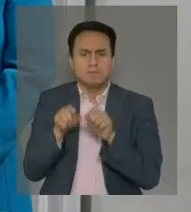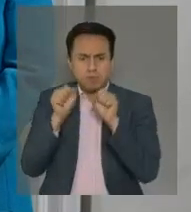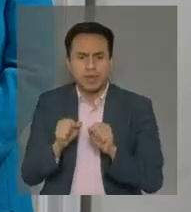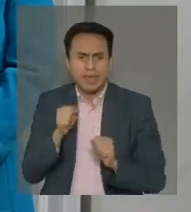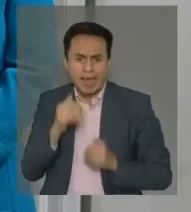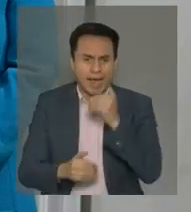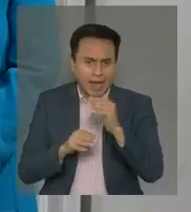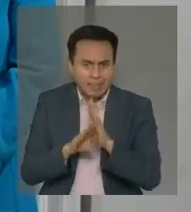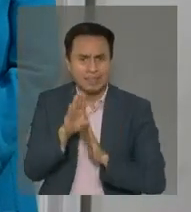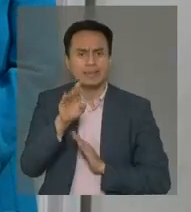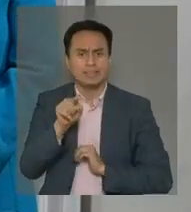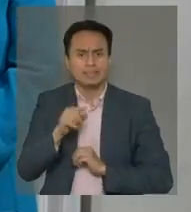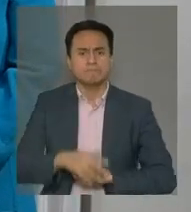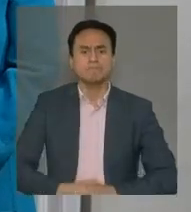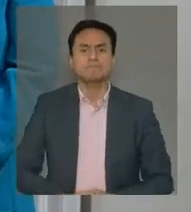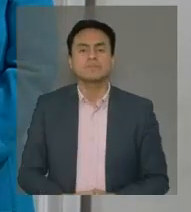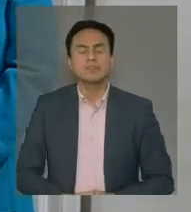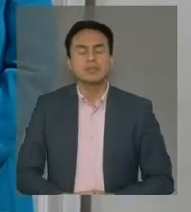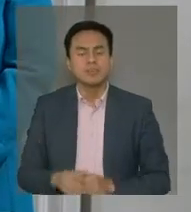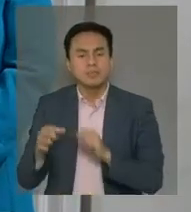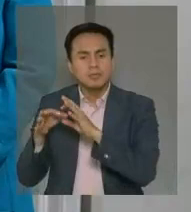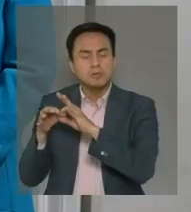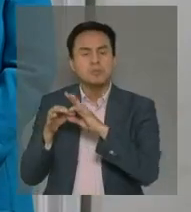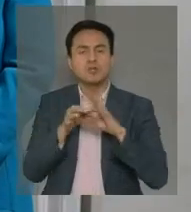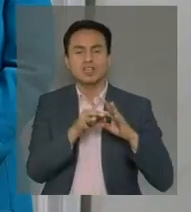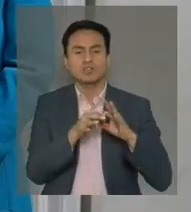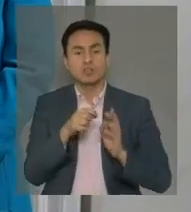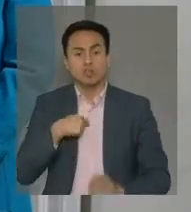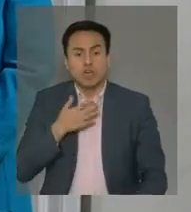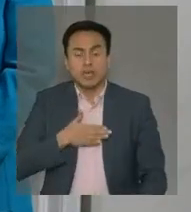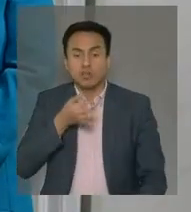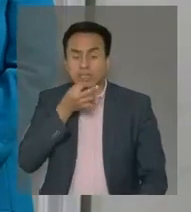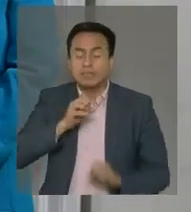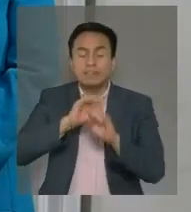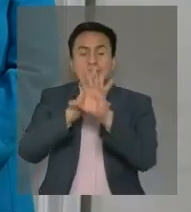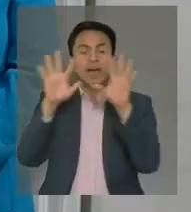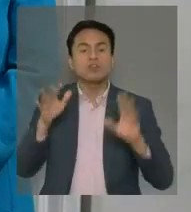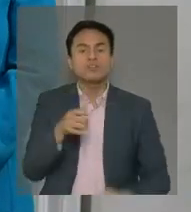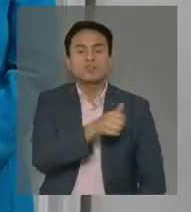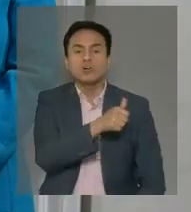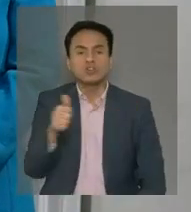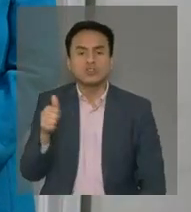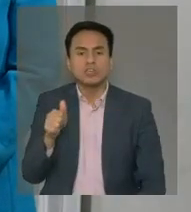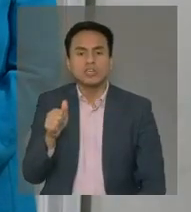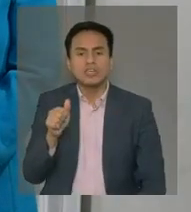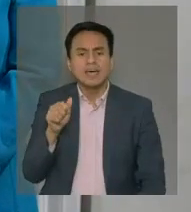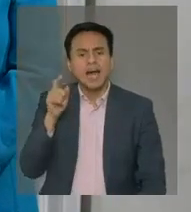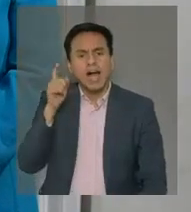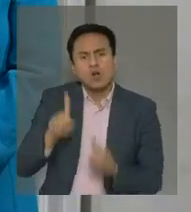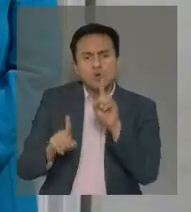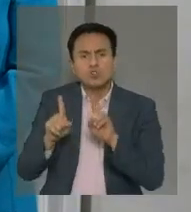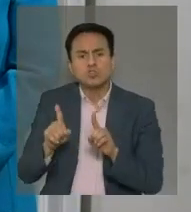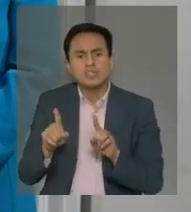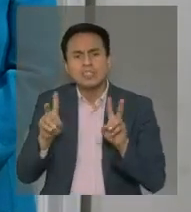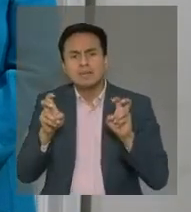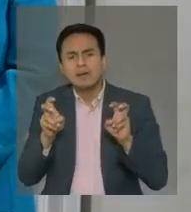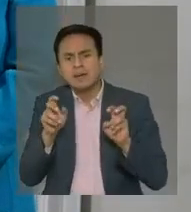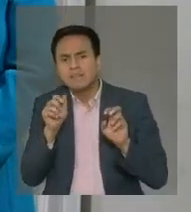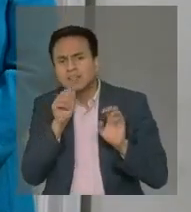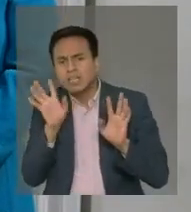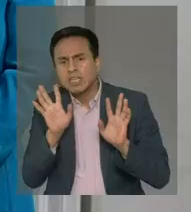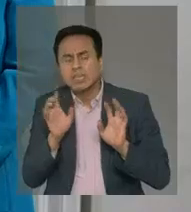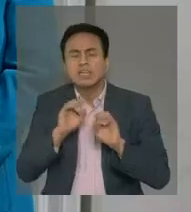llevarlo adelante por eso quiero ser muy claro con todos ustedes y despejar cualquier falta fantasma al respecto